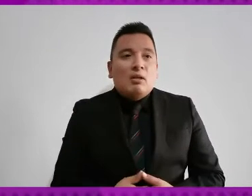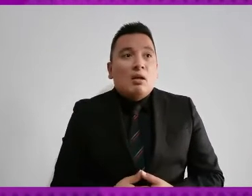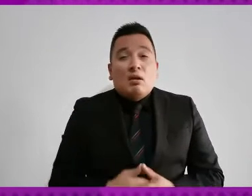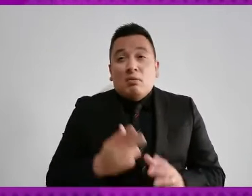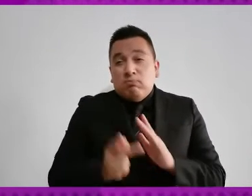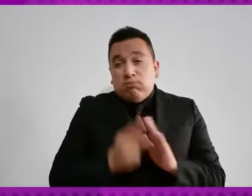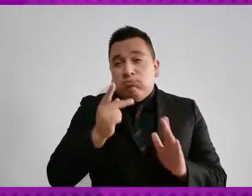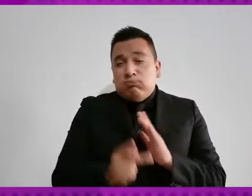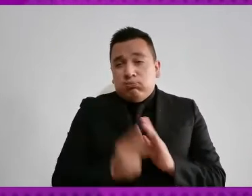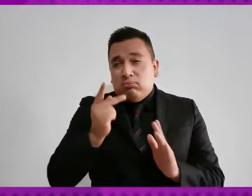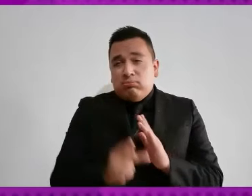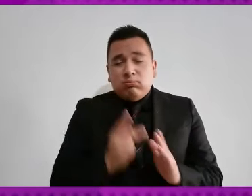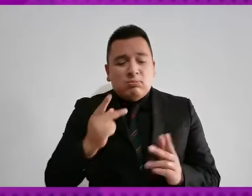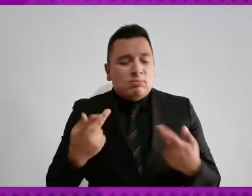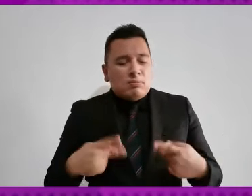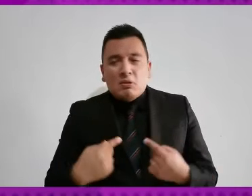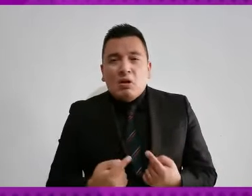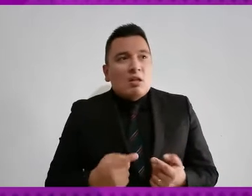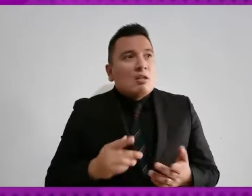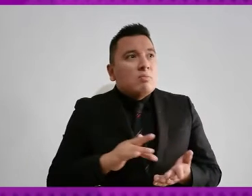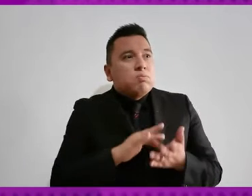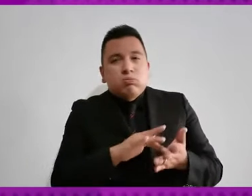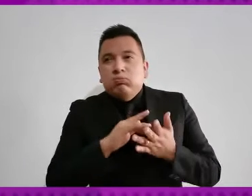manera periódica la democracia.